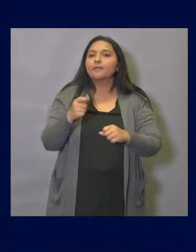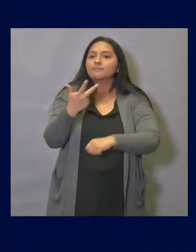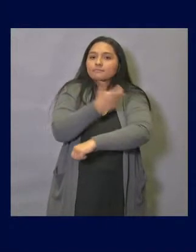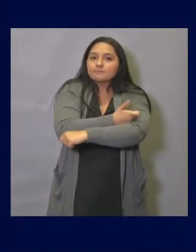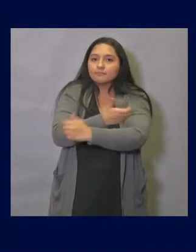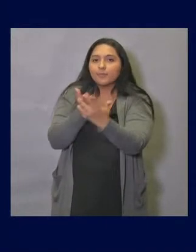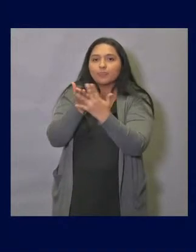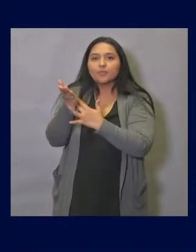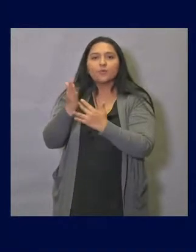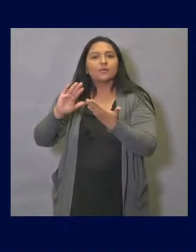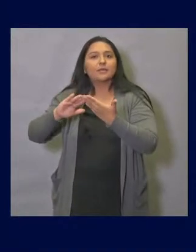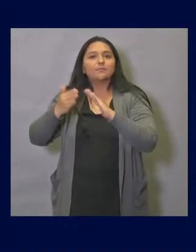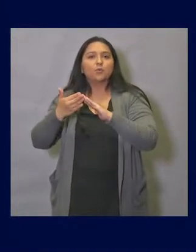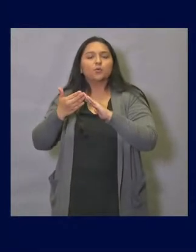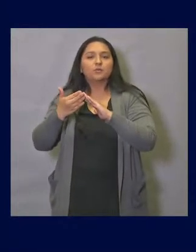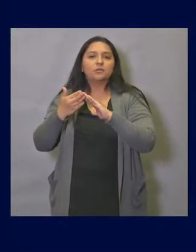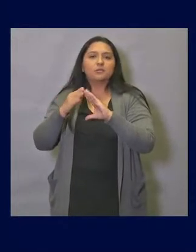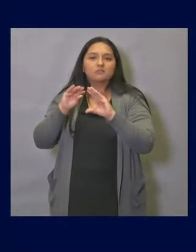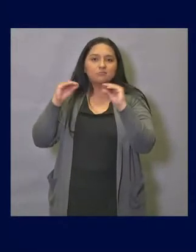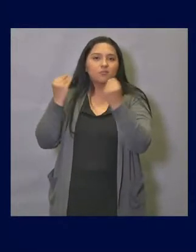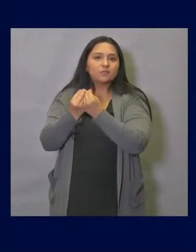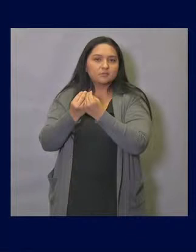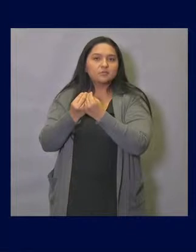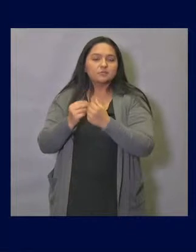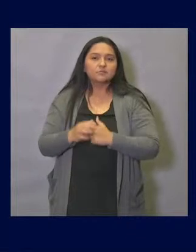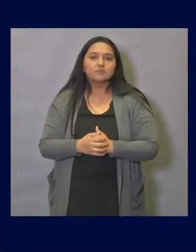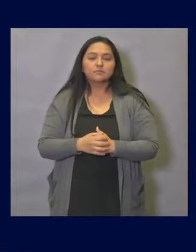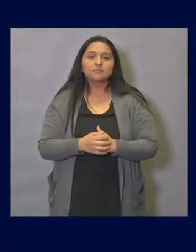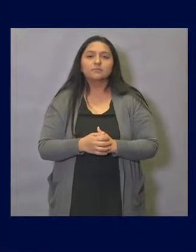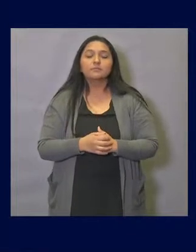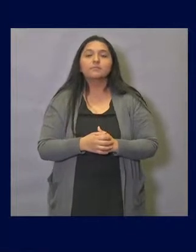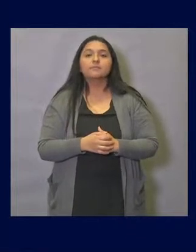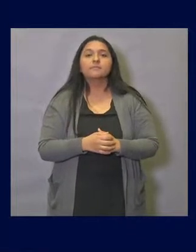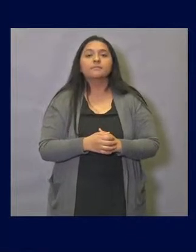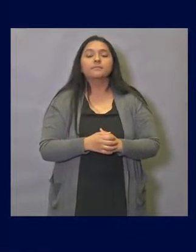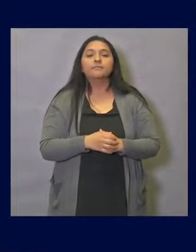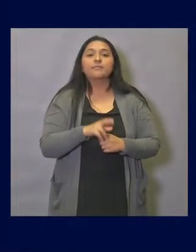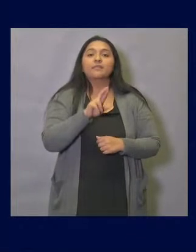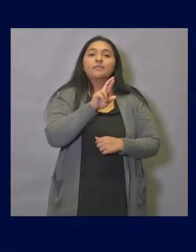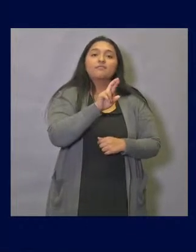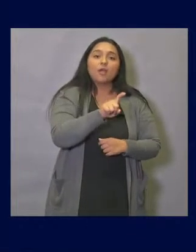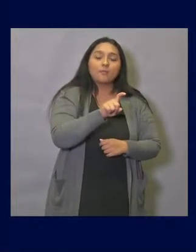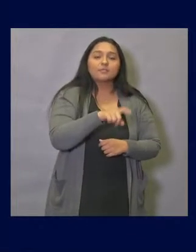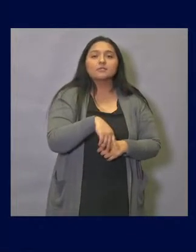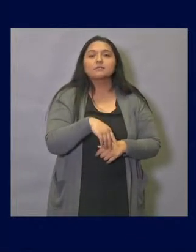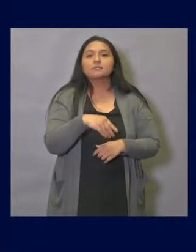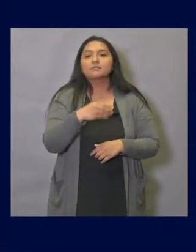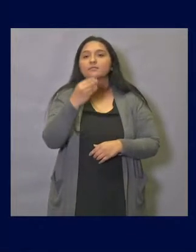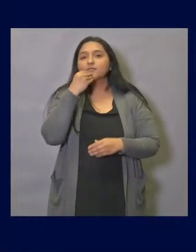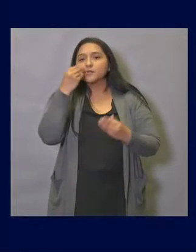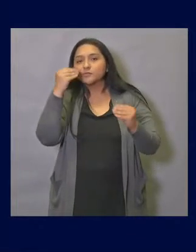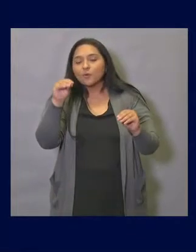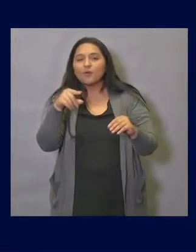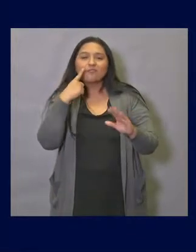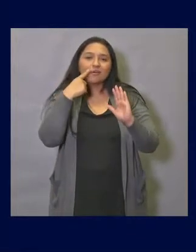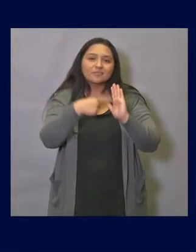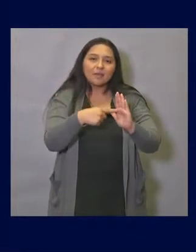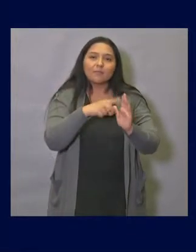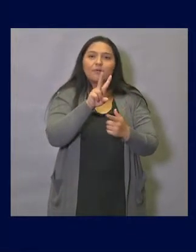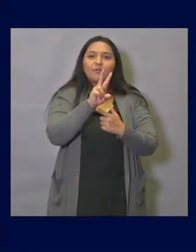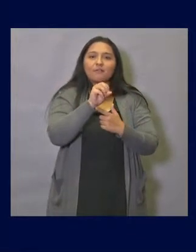de vacunas. Las cadenas de farmacias de supermercados como Albertsons,